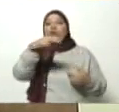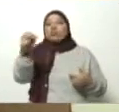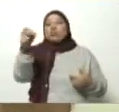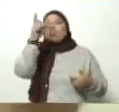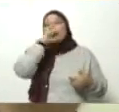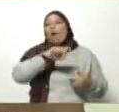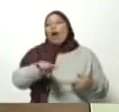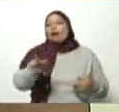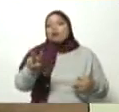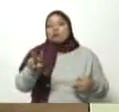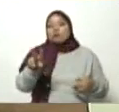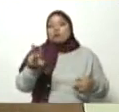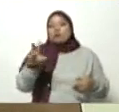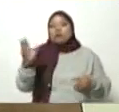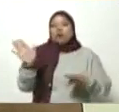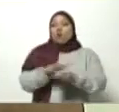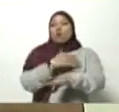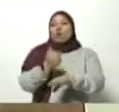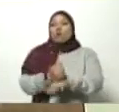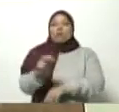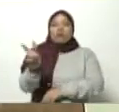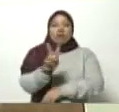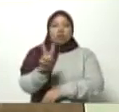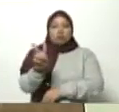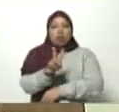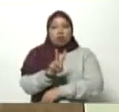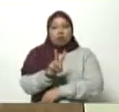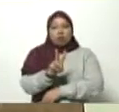años, todo con el fin de echarle la culpa a Venezuela.